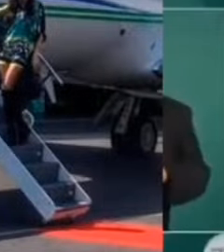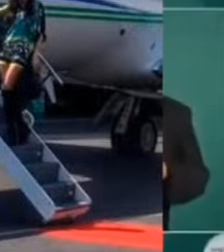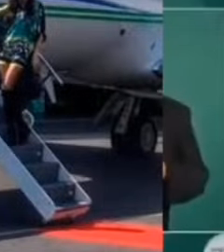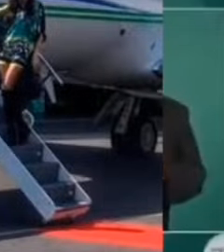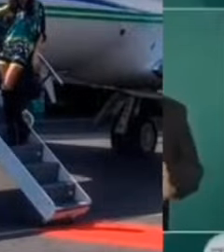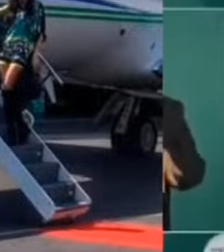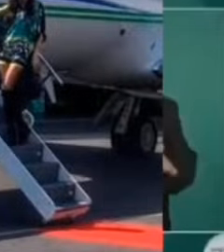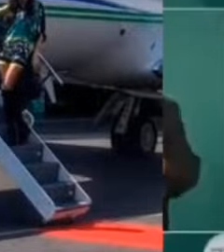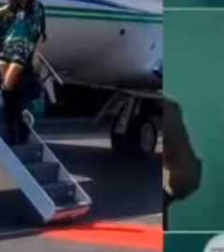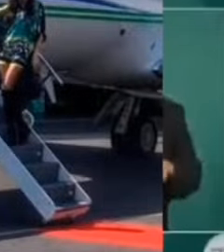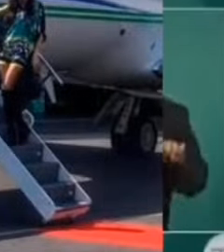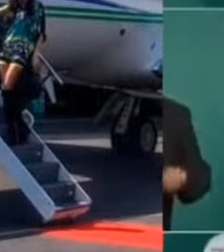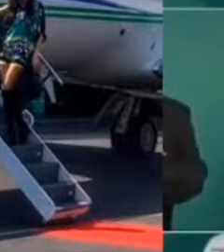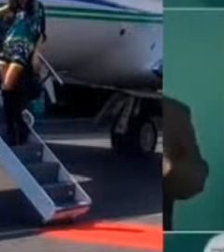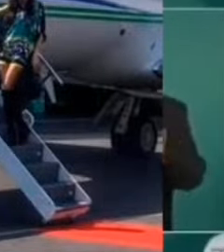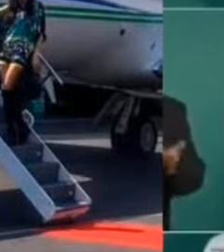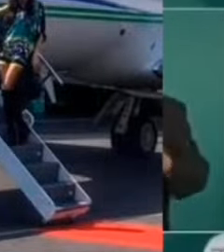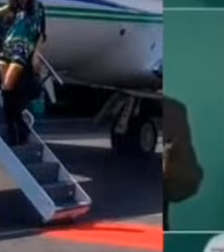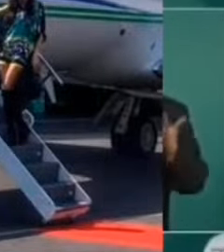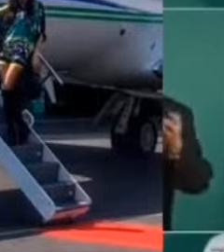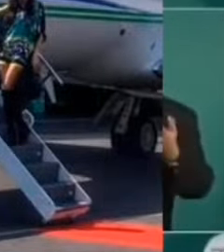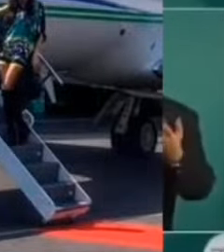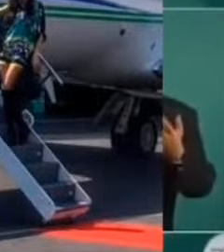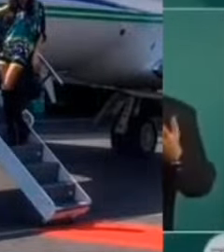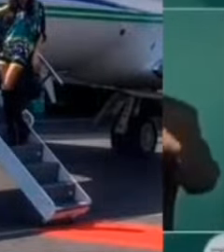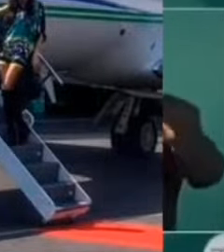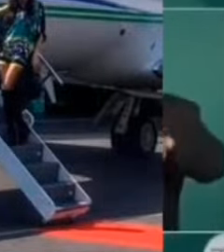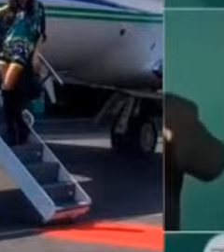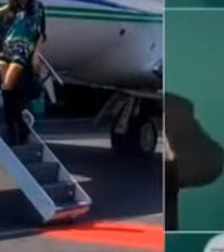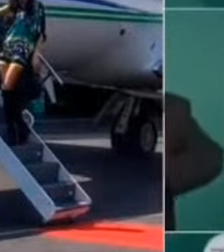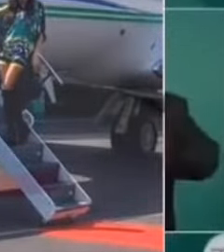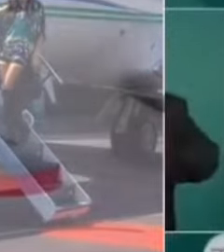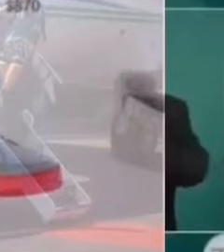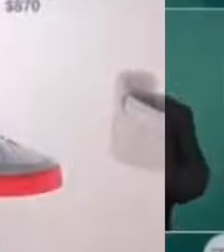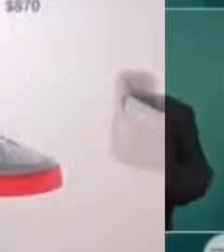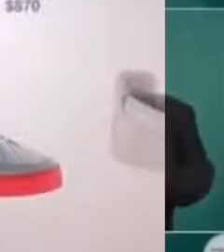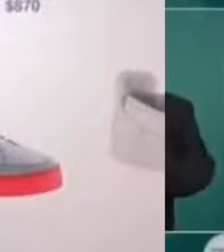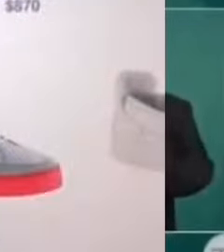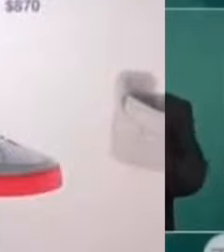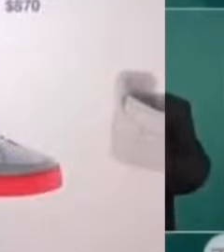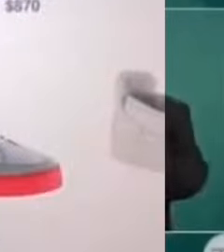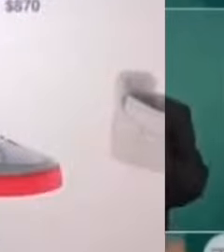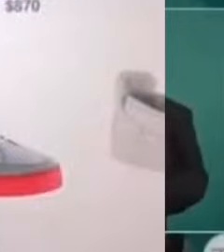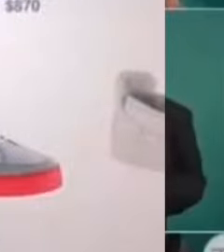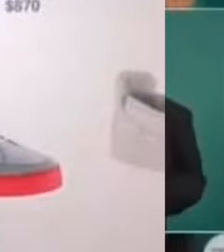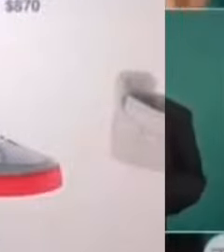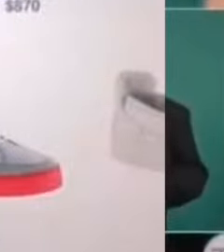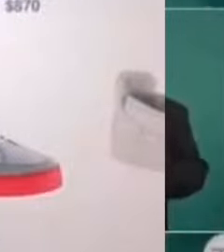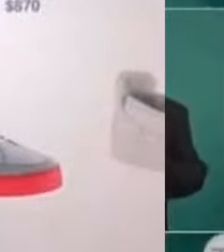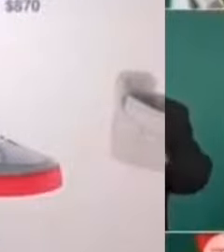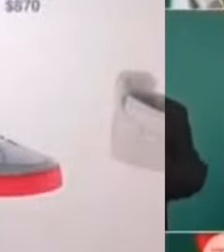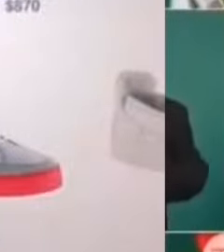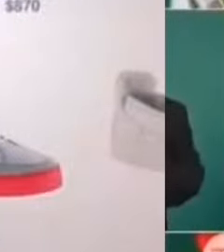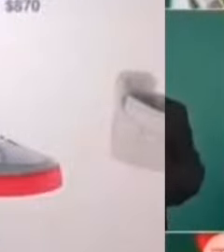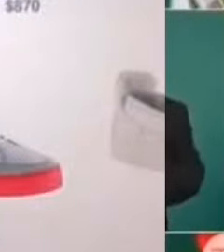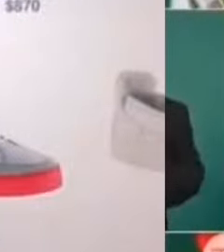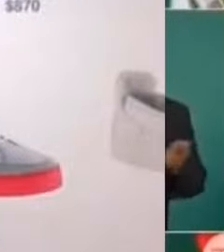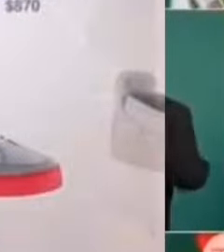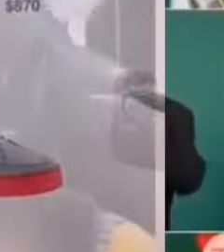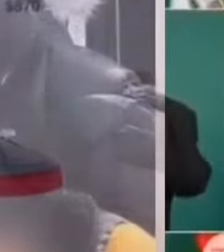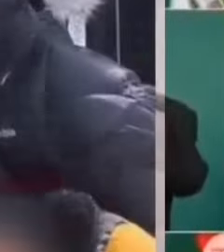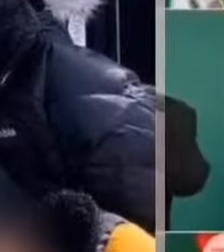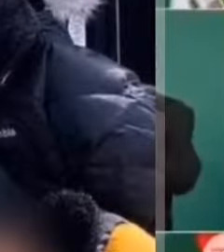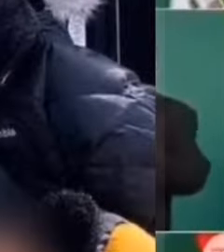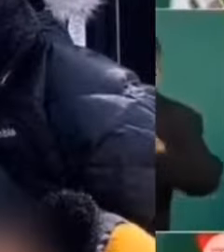el lujo barato, el aspiracionismo. No, vamos pensando en formar una